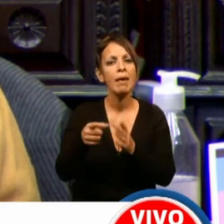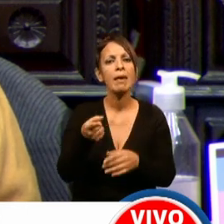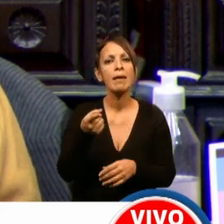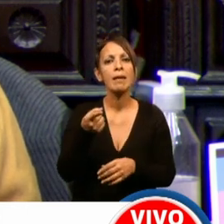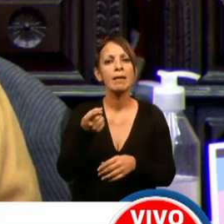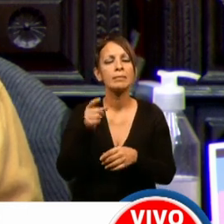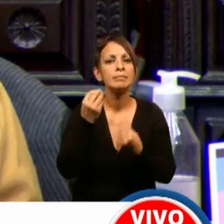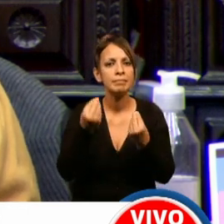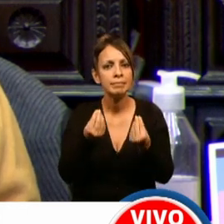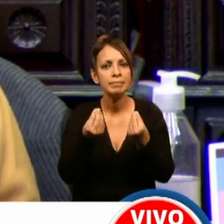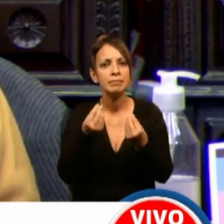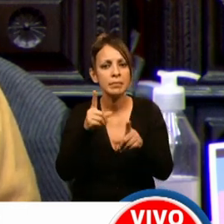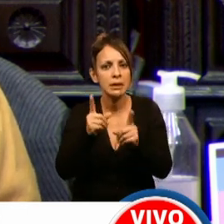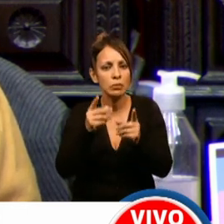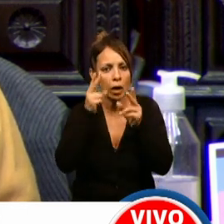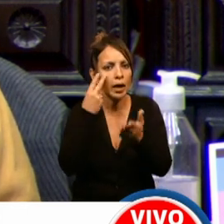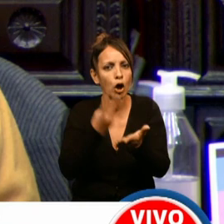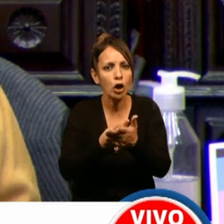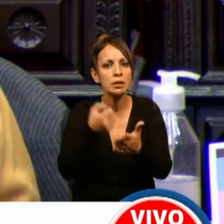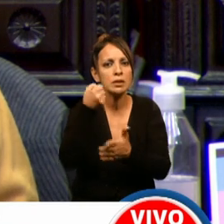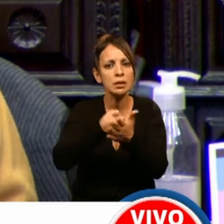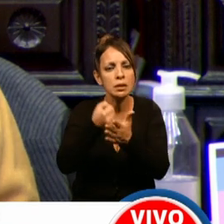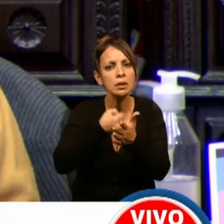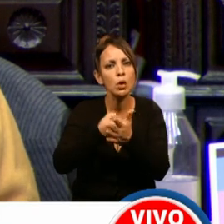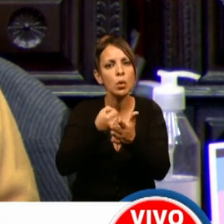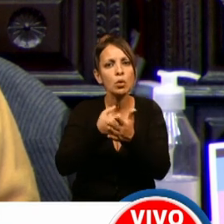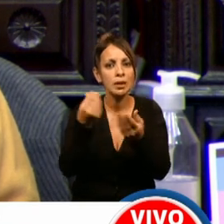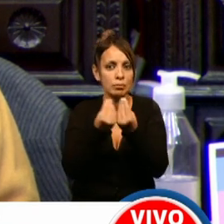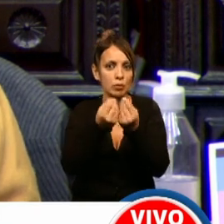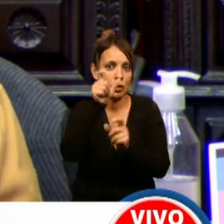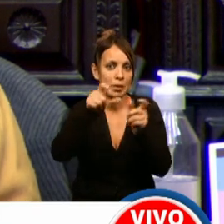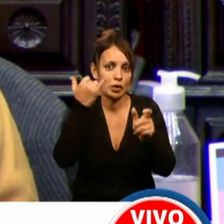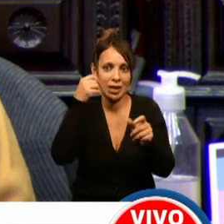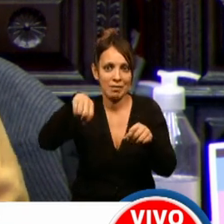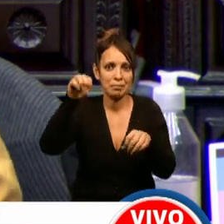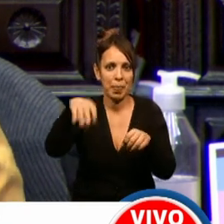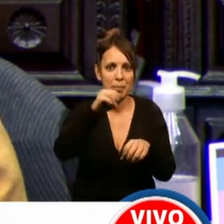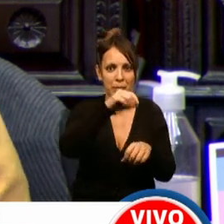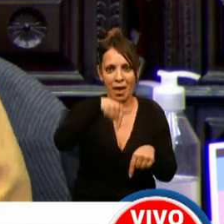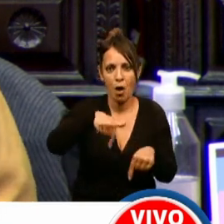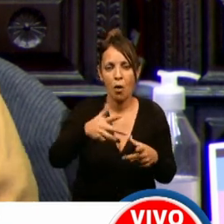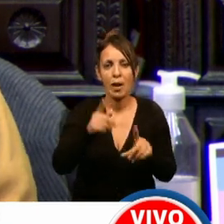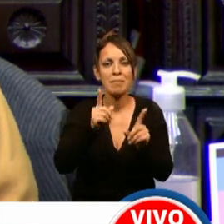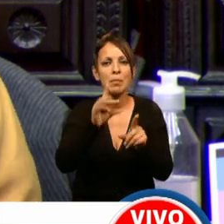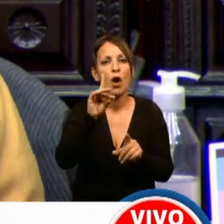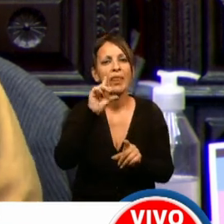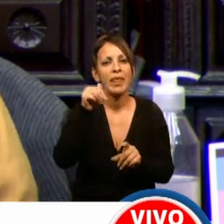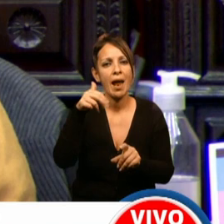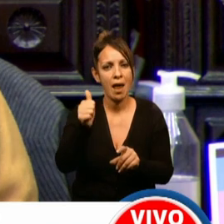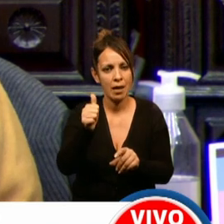iniciativa de esta lucha de muchos de los que están aquí presentes y de justamente diana sacayán